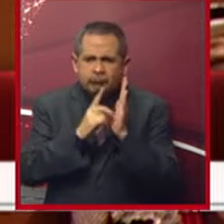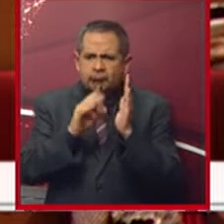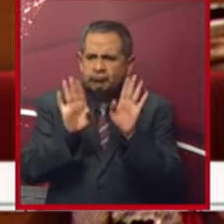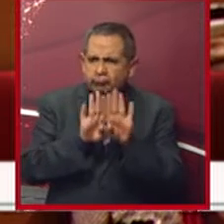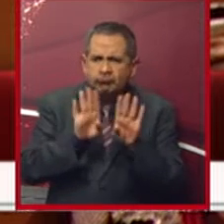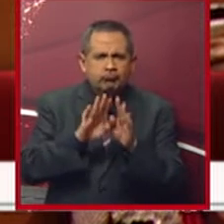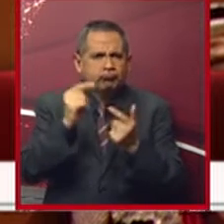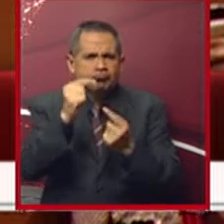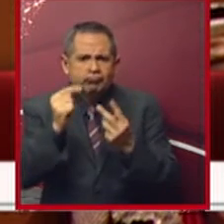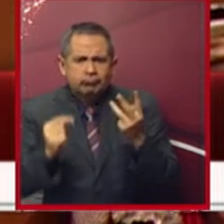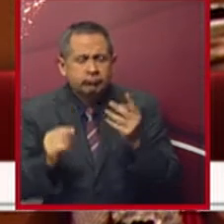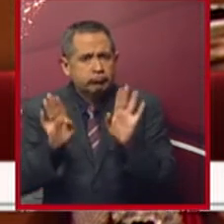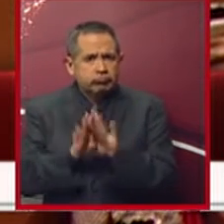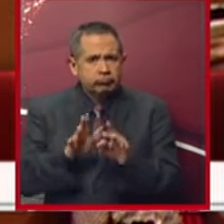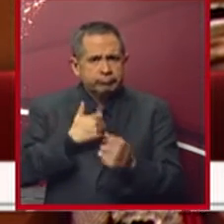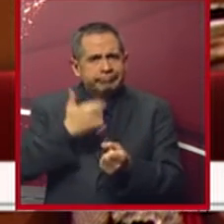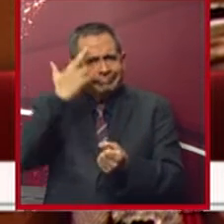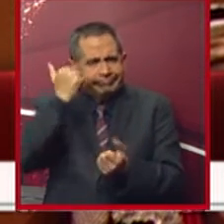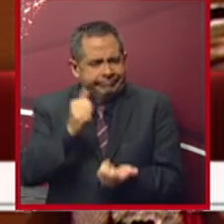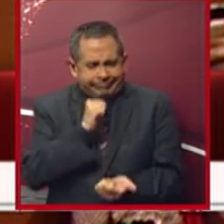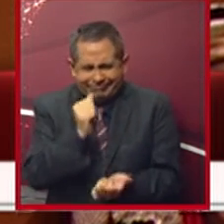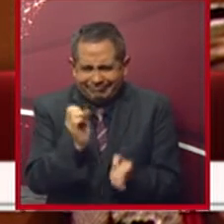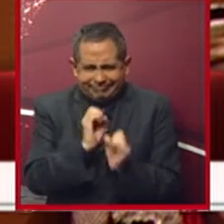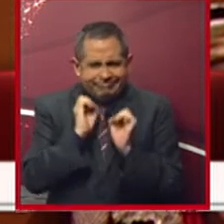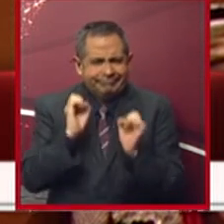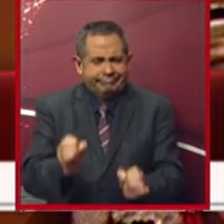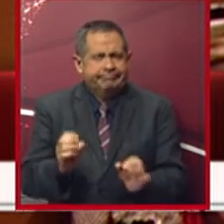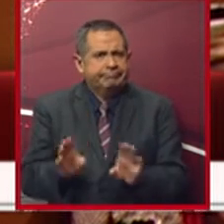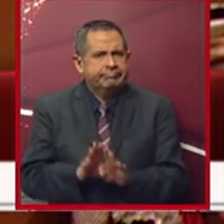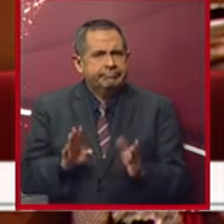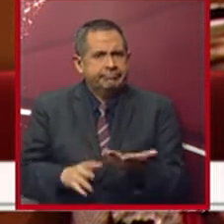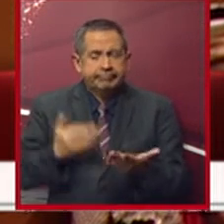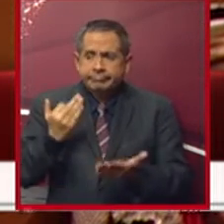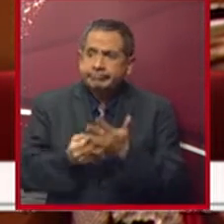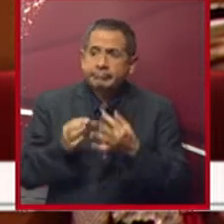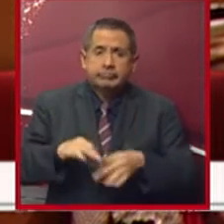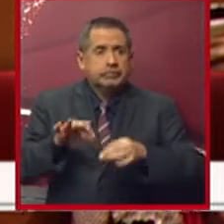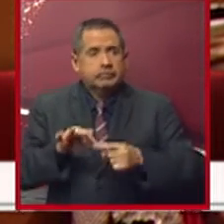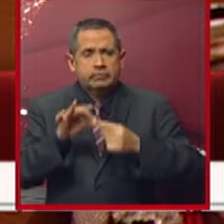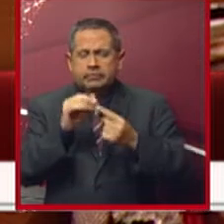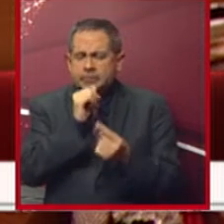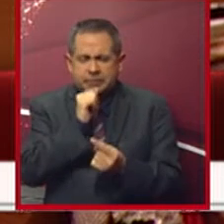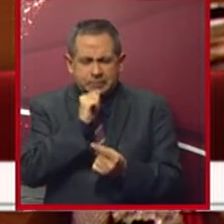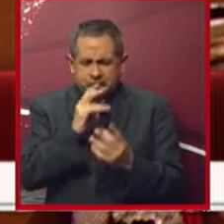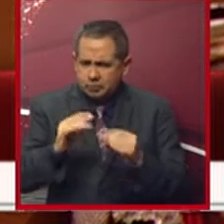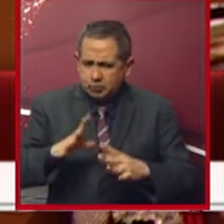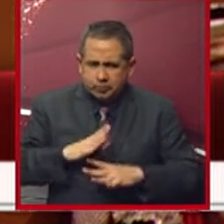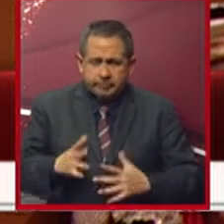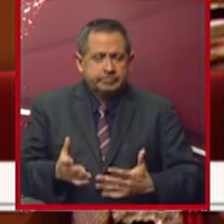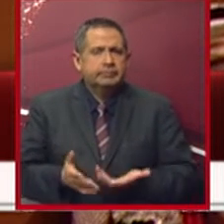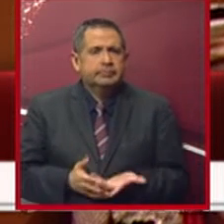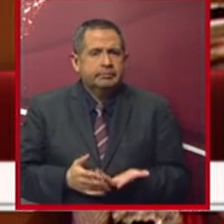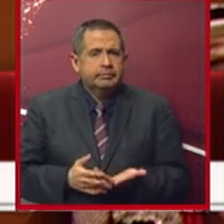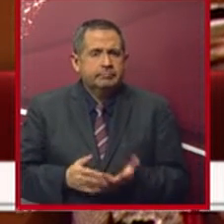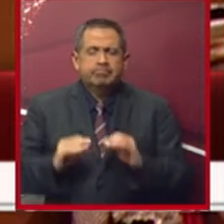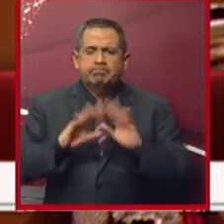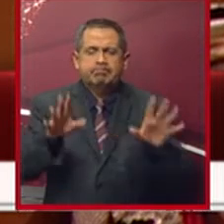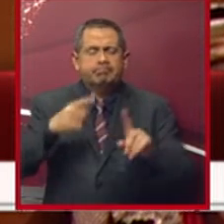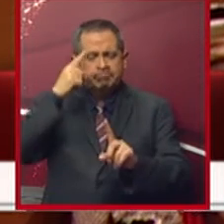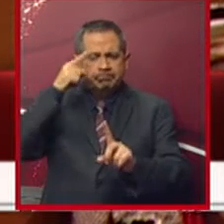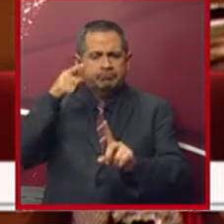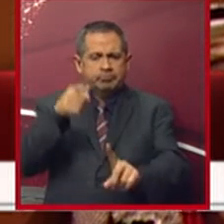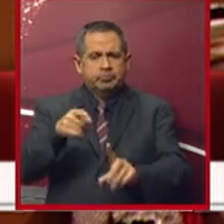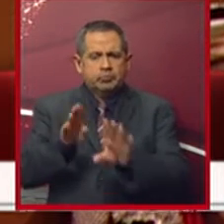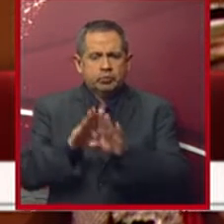avalar la información que la fundamenta, ni registro de aquella que se consideró relevante para tal efecto. En particular, es clara la omisión sobre